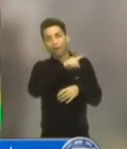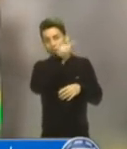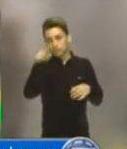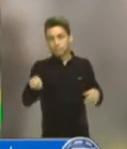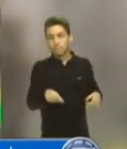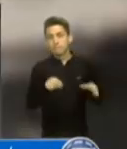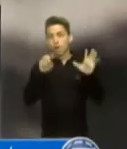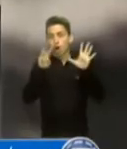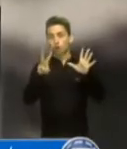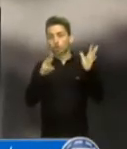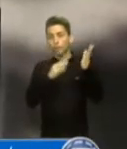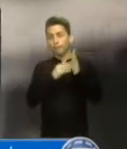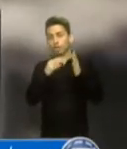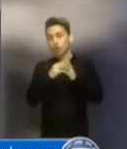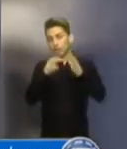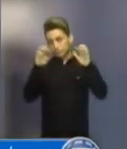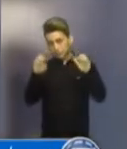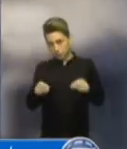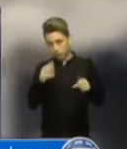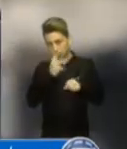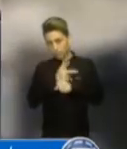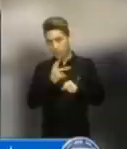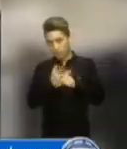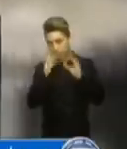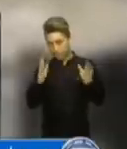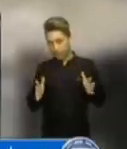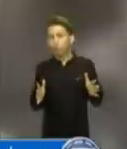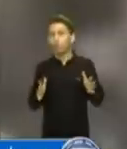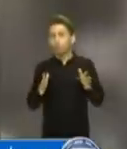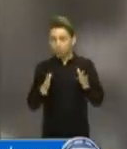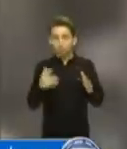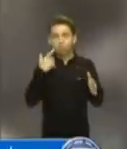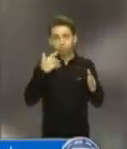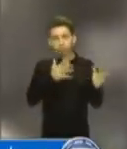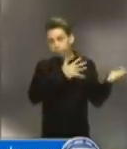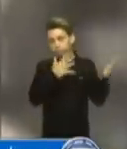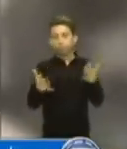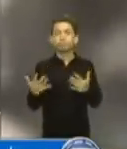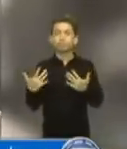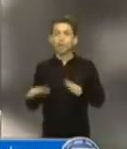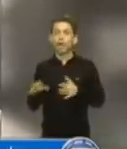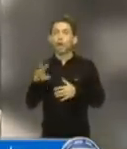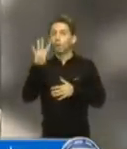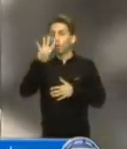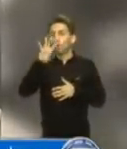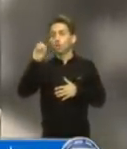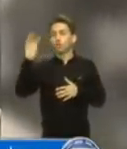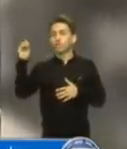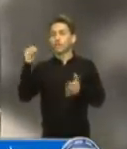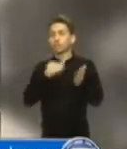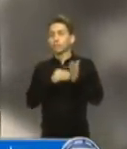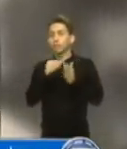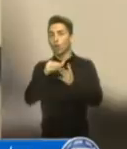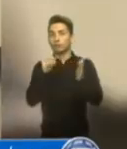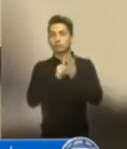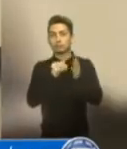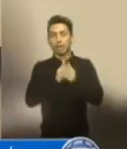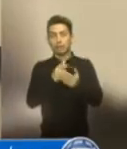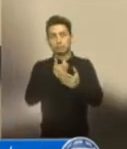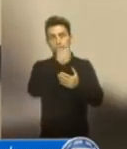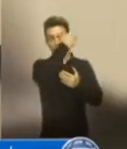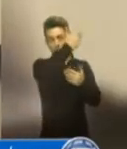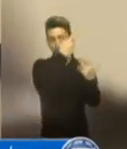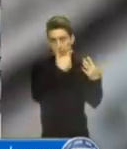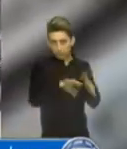de guatemaltecos y de los cuales ya se cancelaron más de 400 millones de quetzales para asegurar la compra. El fabricante